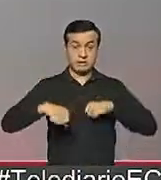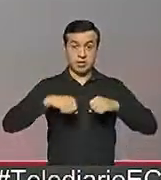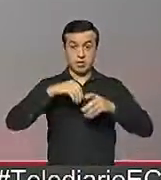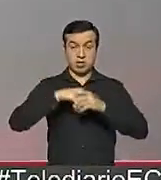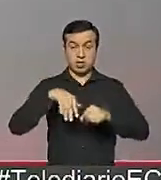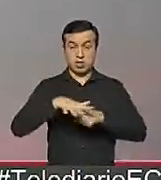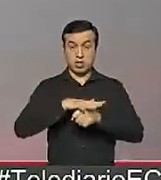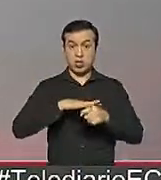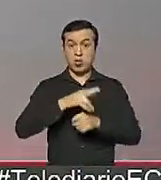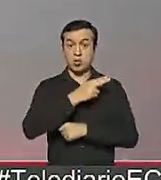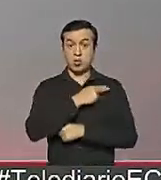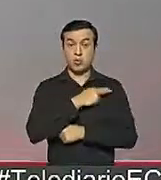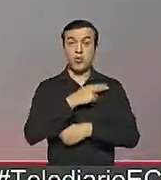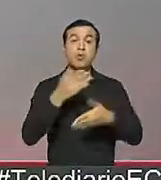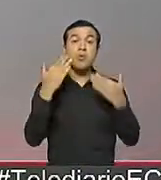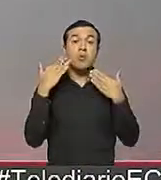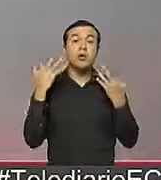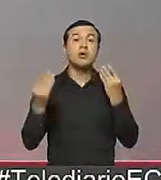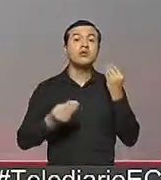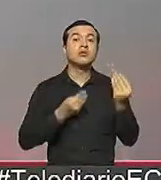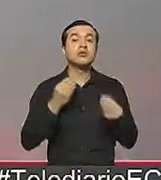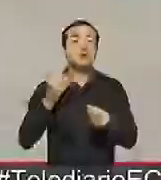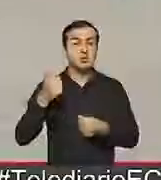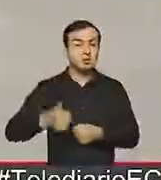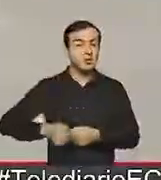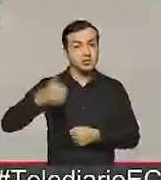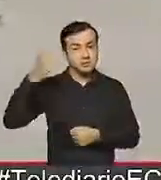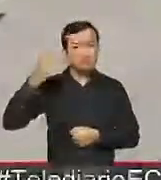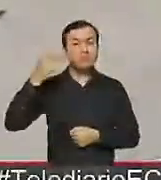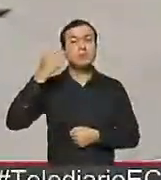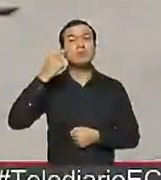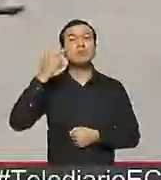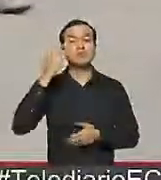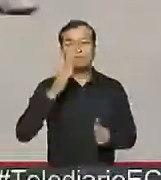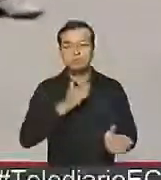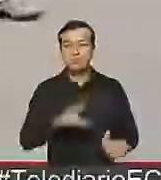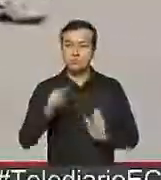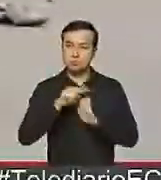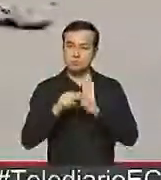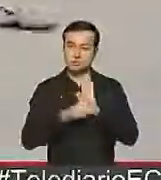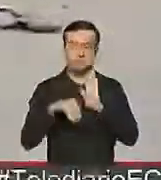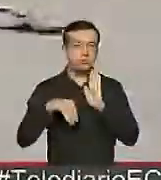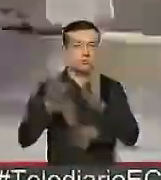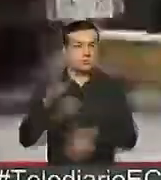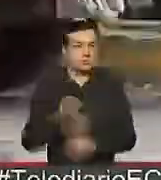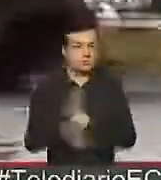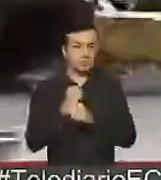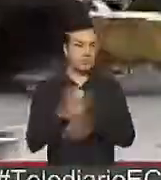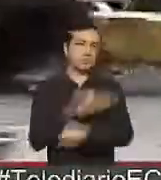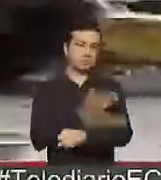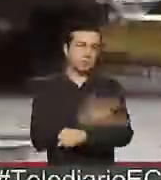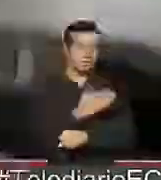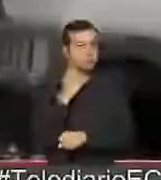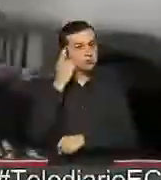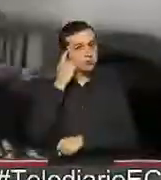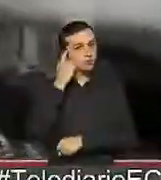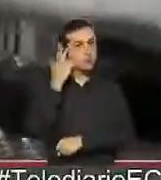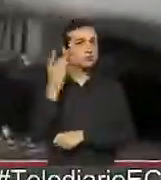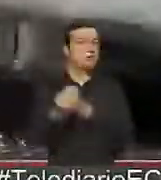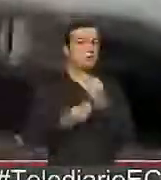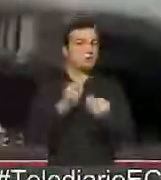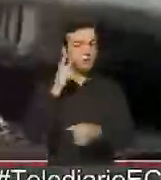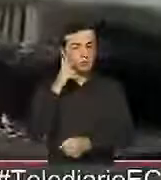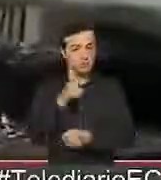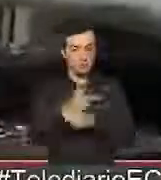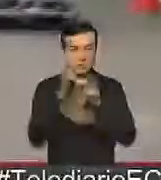la Universidad de Guayaquil obligaron a sus autoridades a redefinir protocolos de seguridad. En un principio se planteó instalar